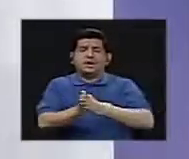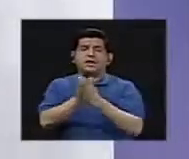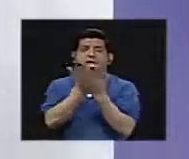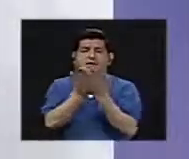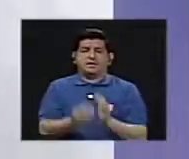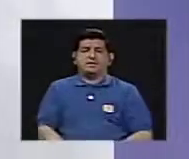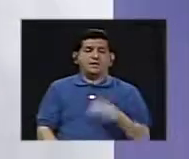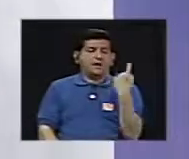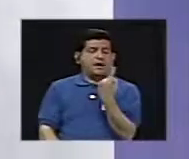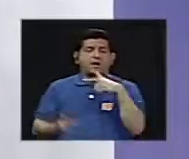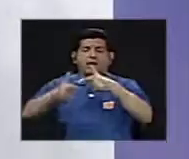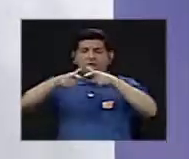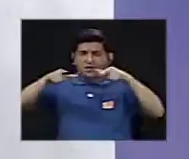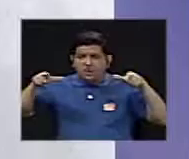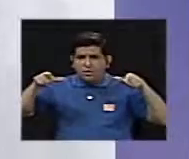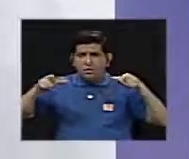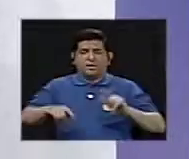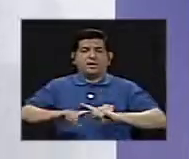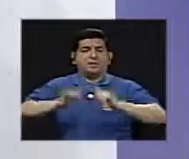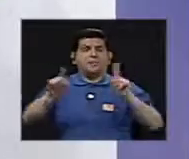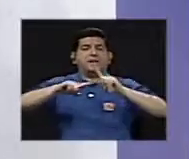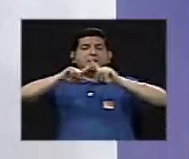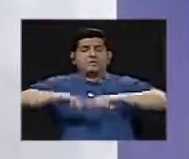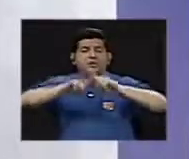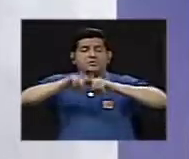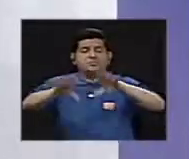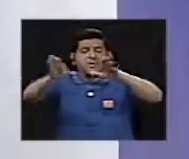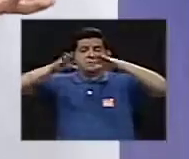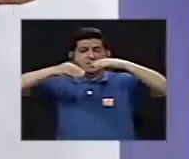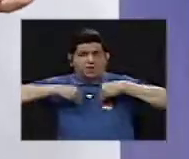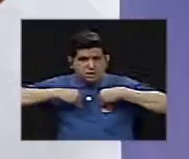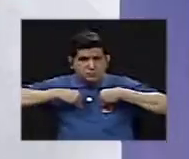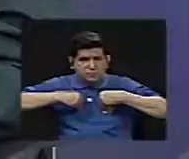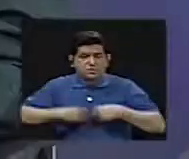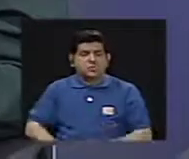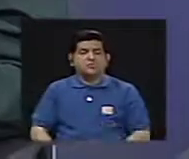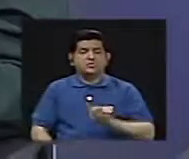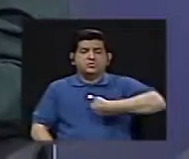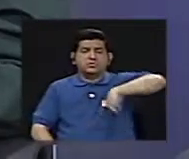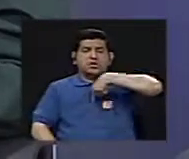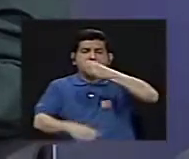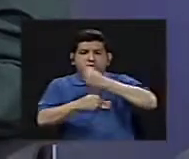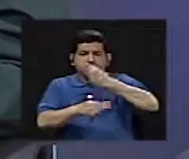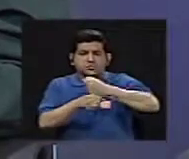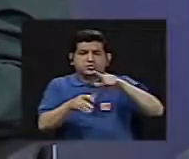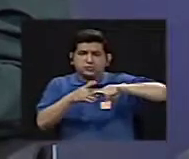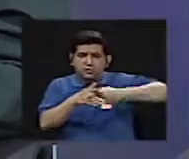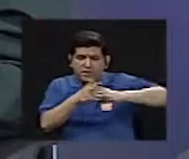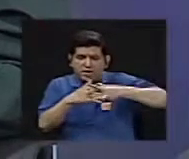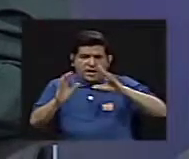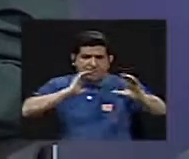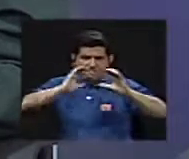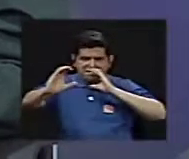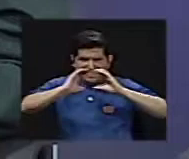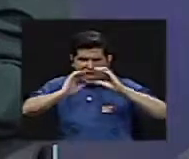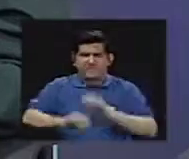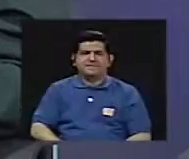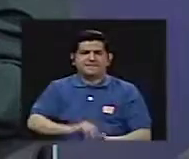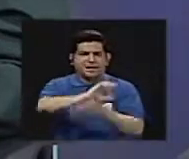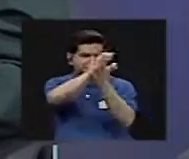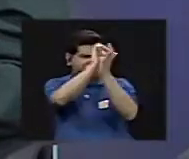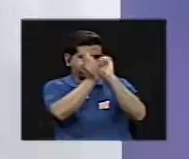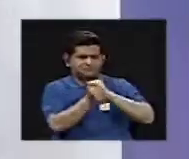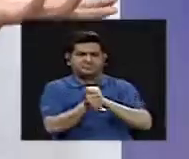en sus lenguajes, pero dependiendo de cómo lo asumamos, dependiendo de aquello que hagamos, la herramienta de comunicación se convierte